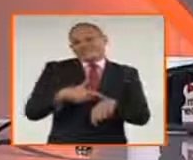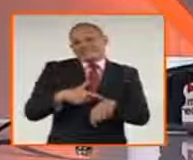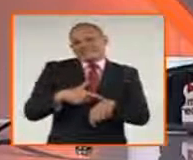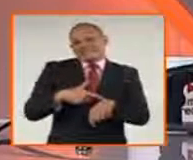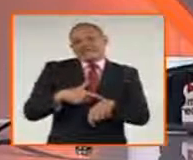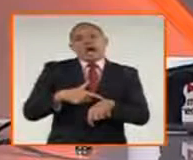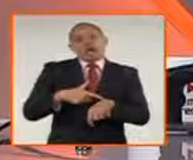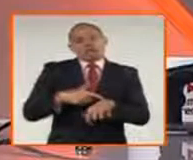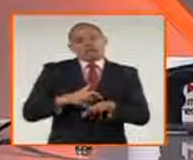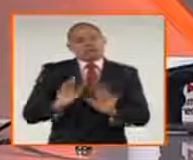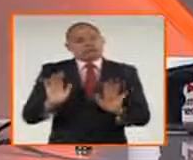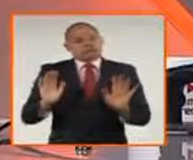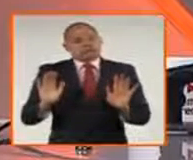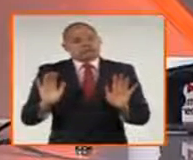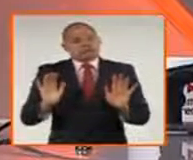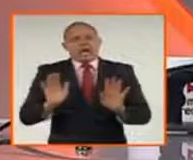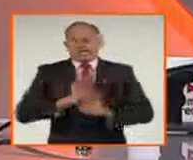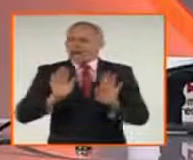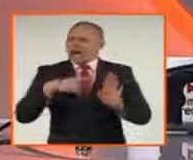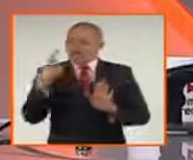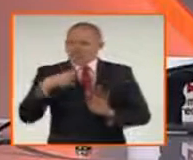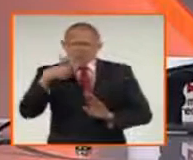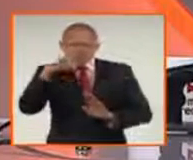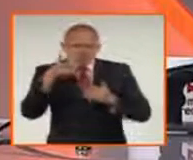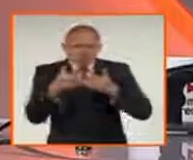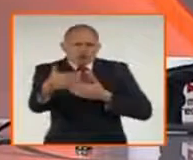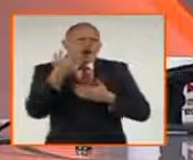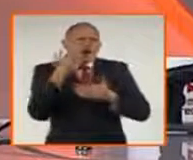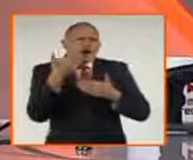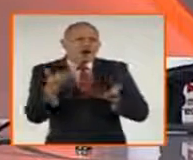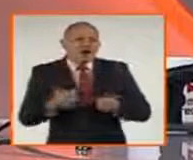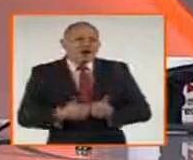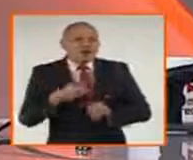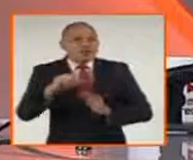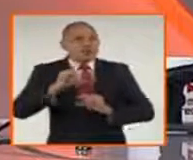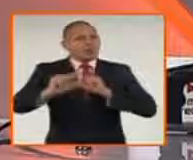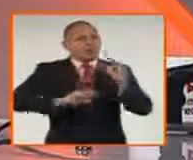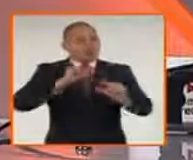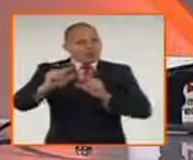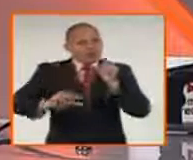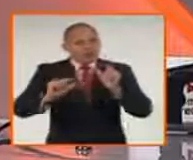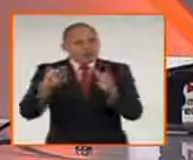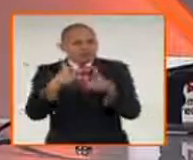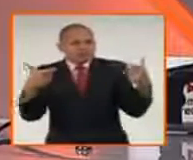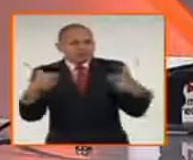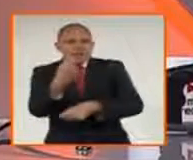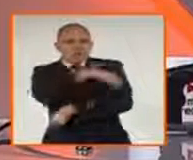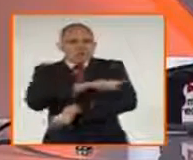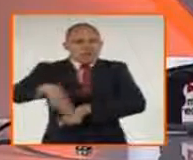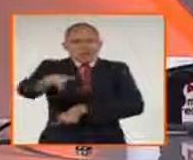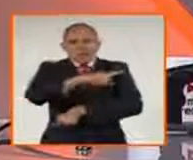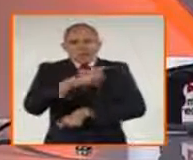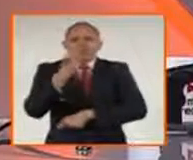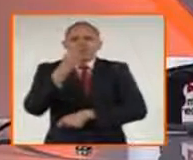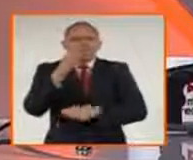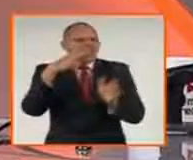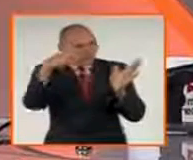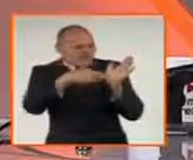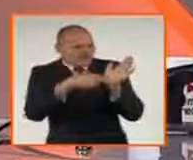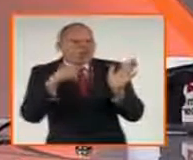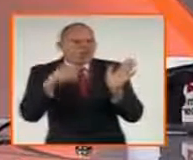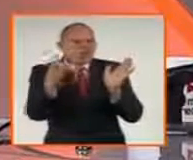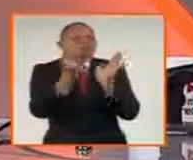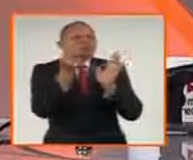seguimiento a este proceso de consulta que sin dudas acerca a las personas al proyecto que se va a aprobar, a la ley que se va a